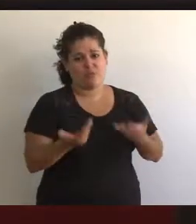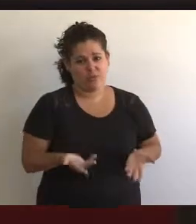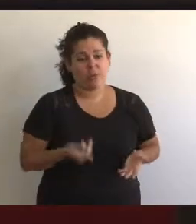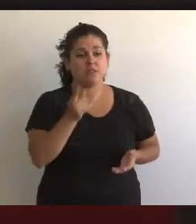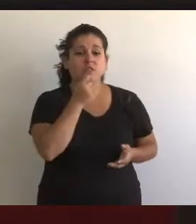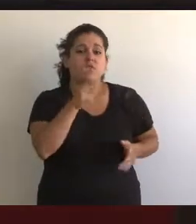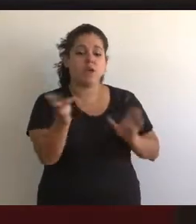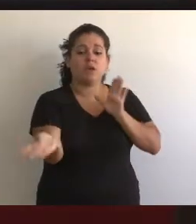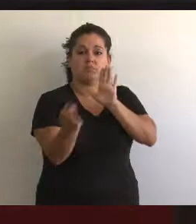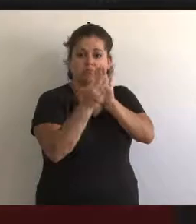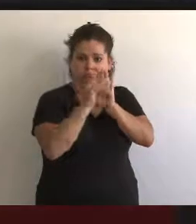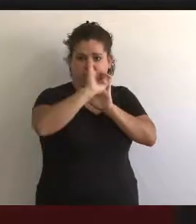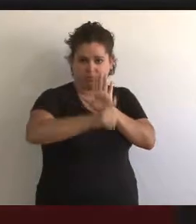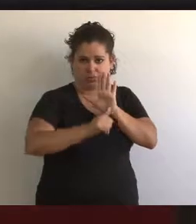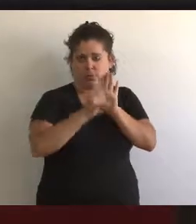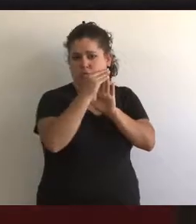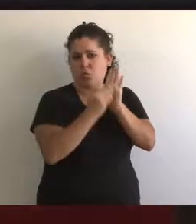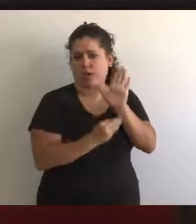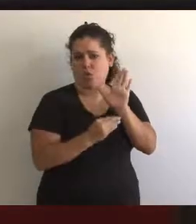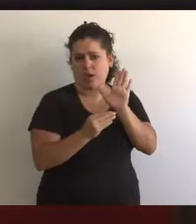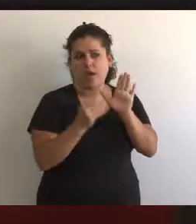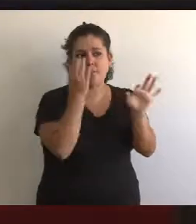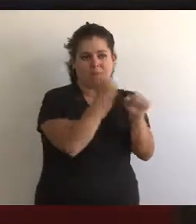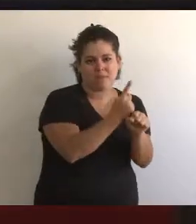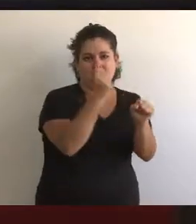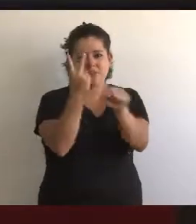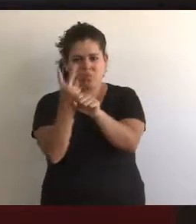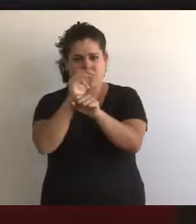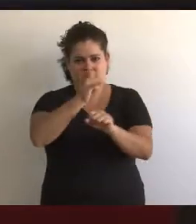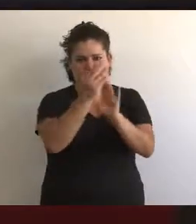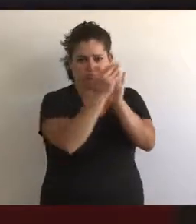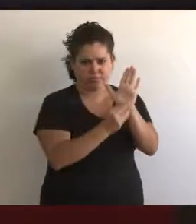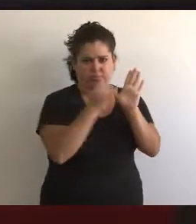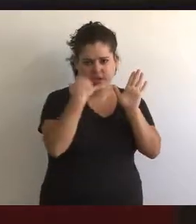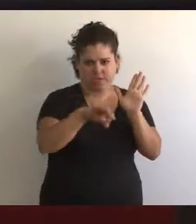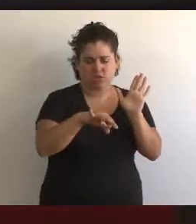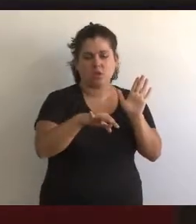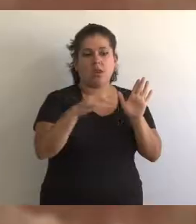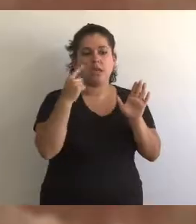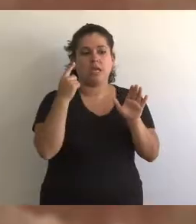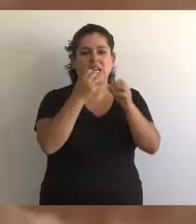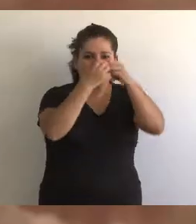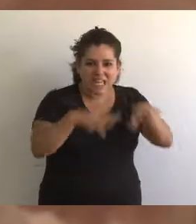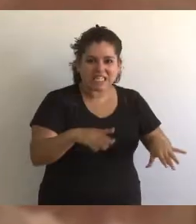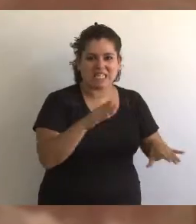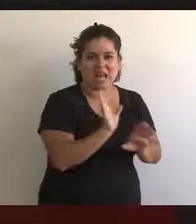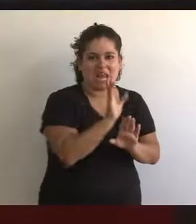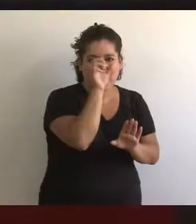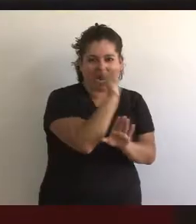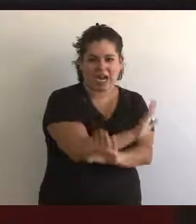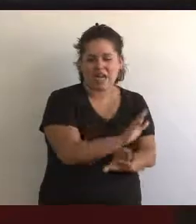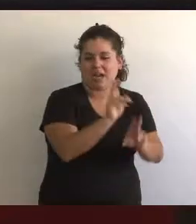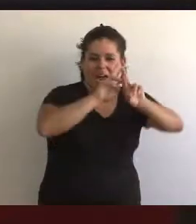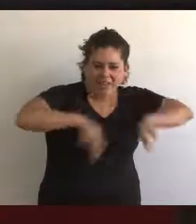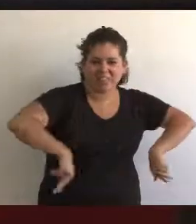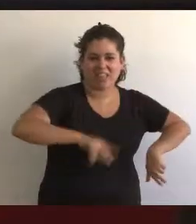Supongamos, esto se incorpora a la currícula, se incorpora a las escuelas primarias y secundarias. Sí. Y yo nivel inicial también. Nivel inicial,